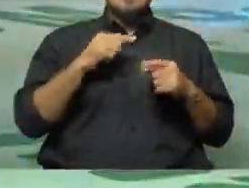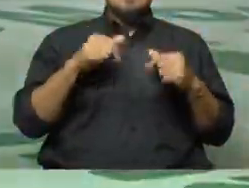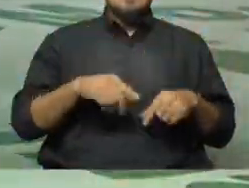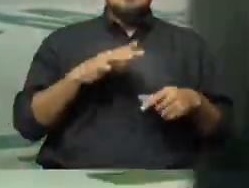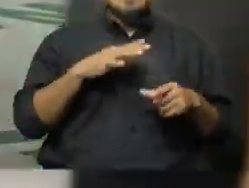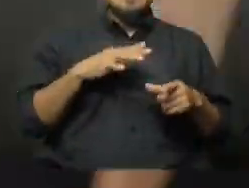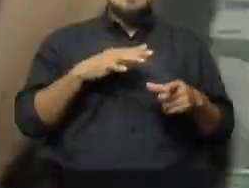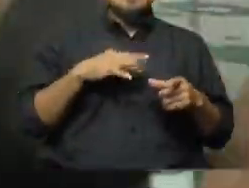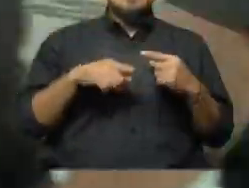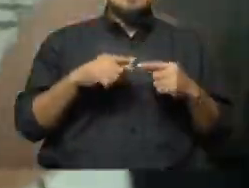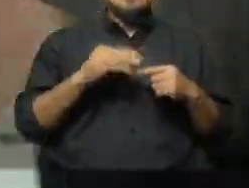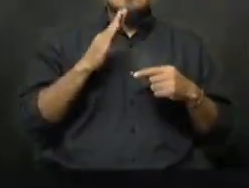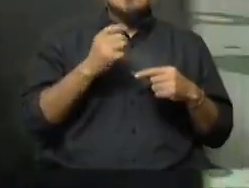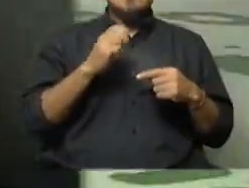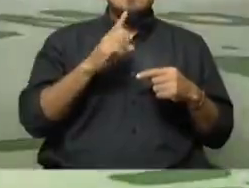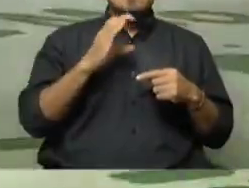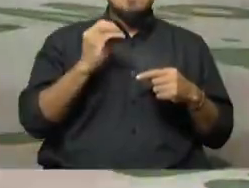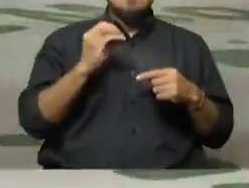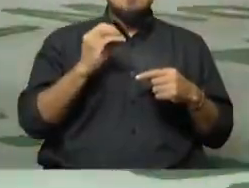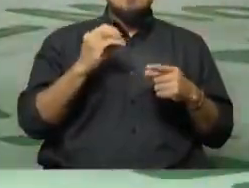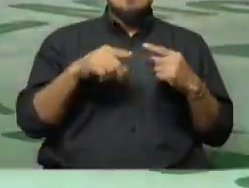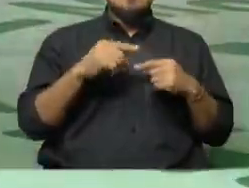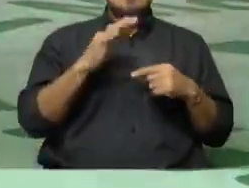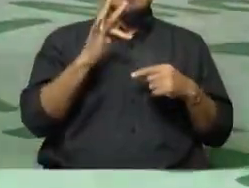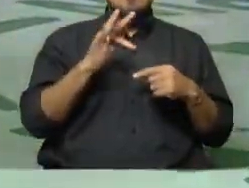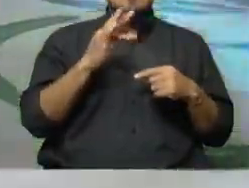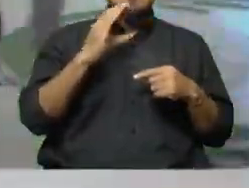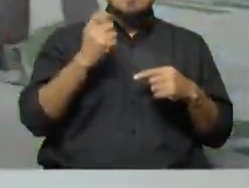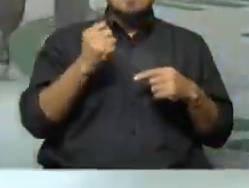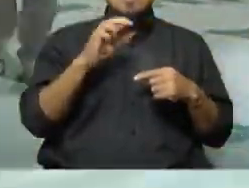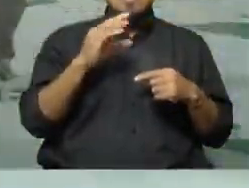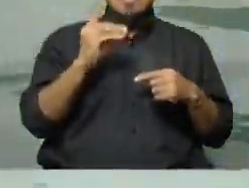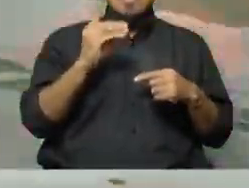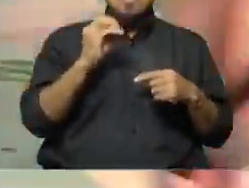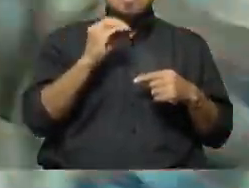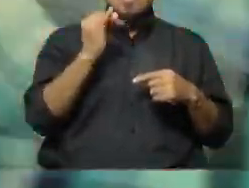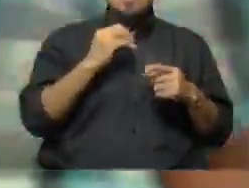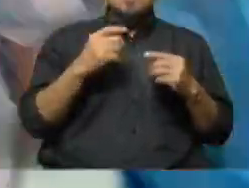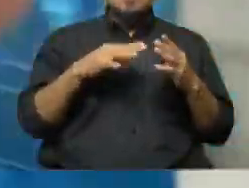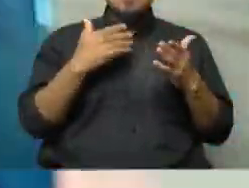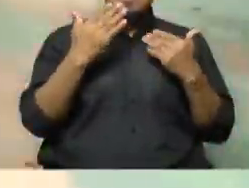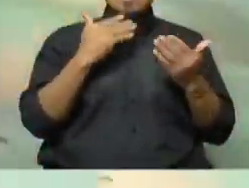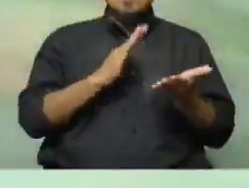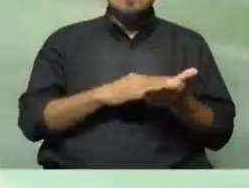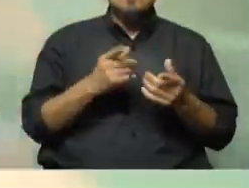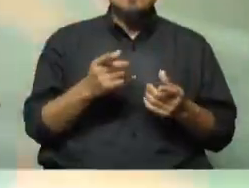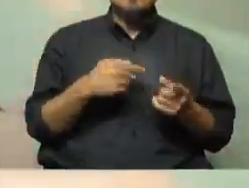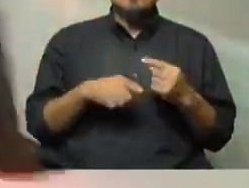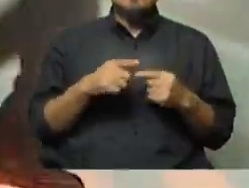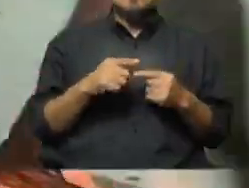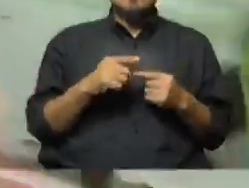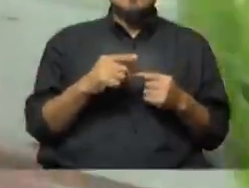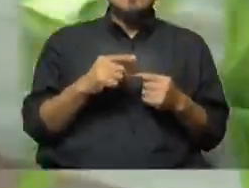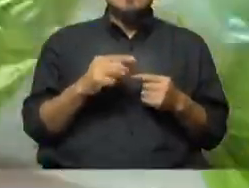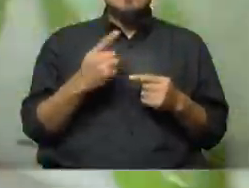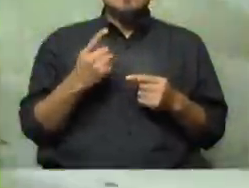palcos. Y bueno, estoy acá con Fabián Cardoso, presidente del jurado, como para conversar un poquito de, bueno, primero